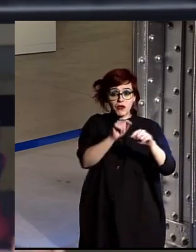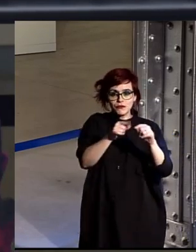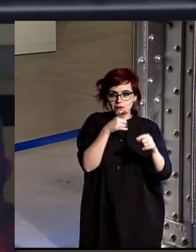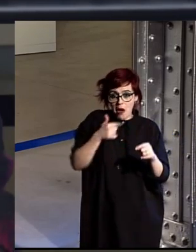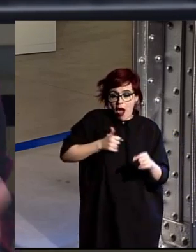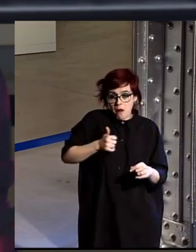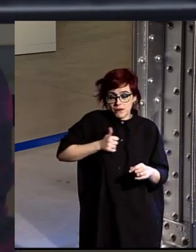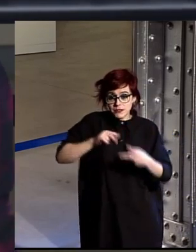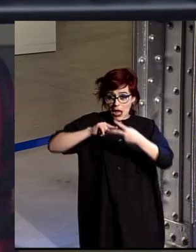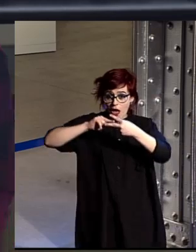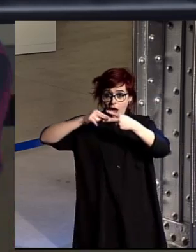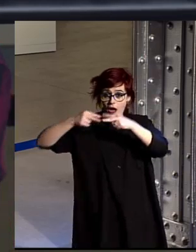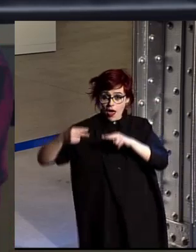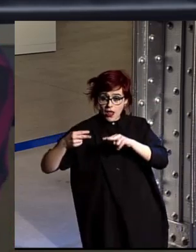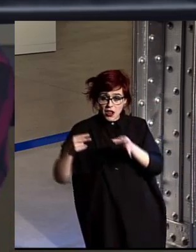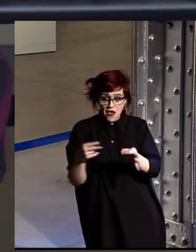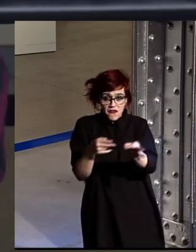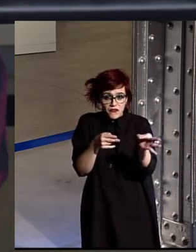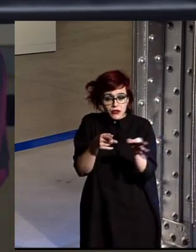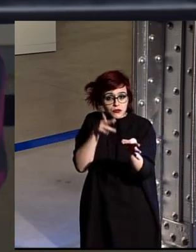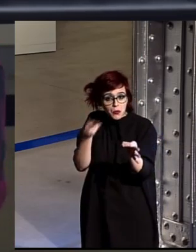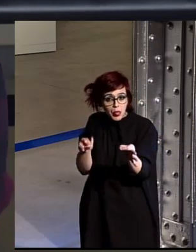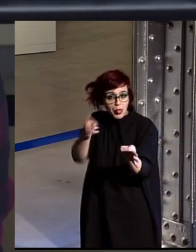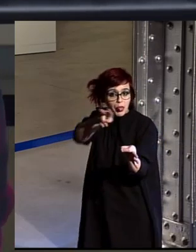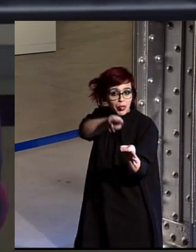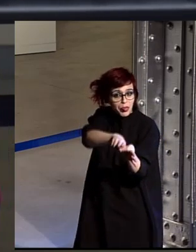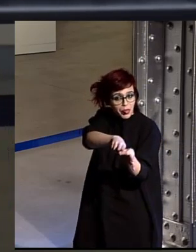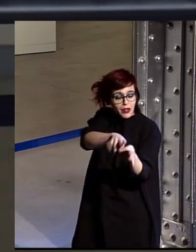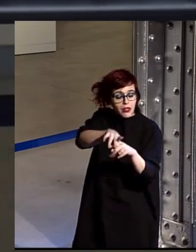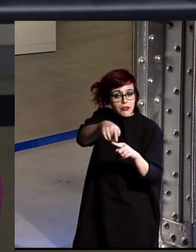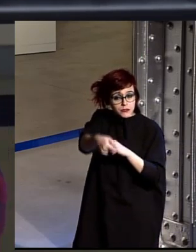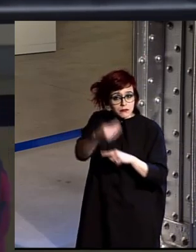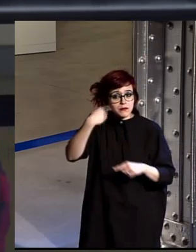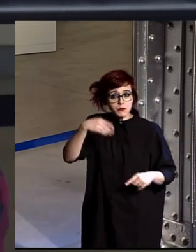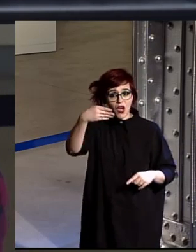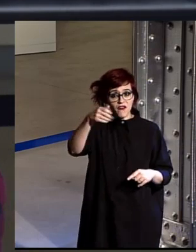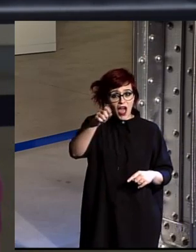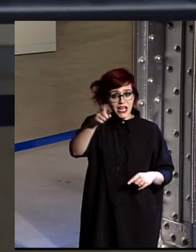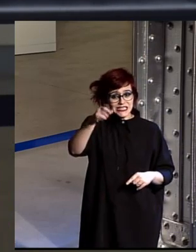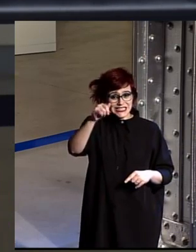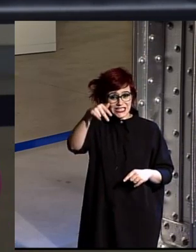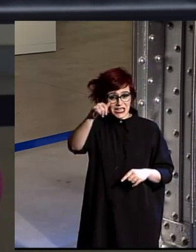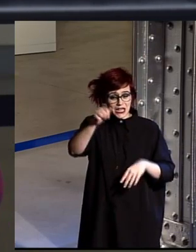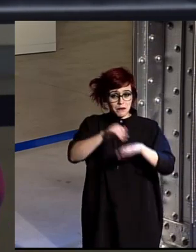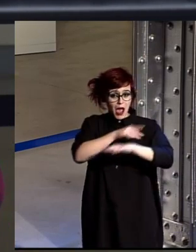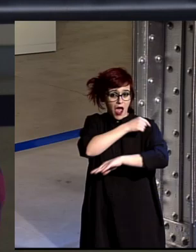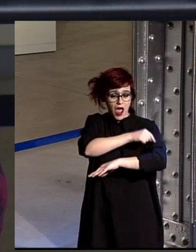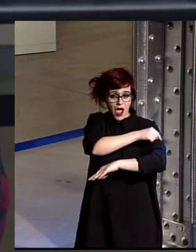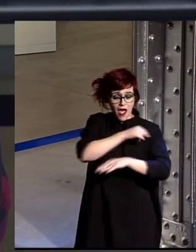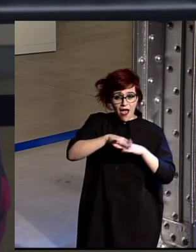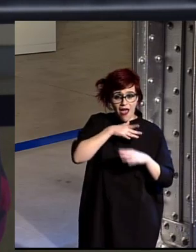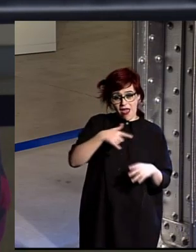puedes colocar el gen que quieras, de la enfermedad que quieras. O sea, nosotros Vaccinia en el laboratorio lo teníamos para no sé cuánta vacuna de